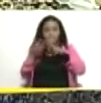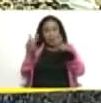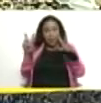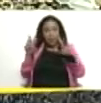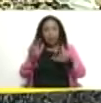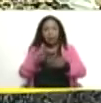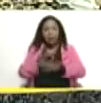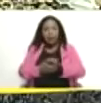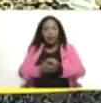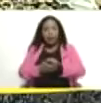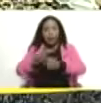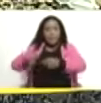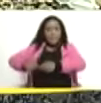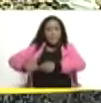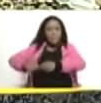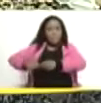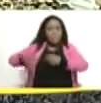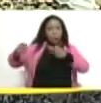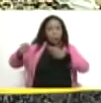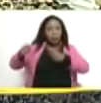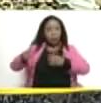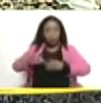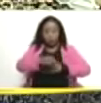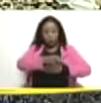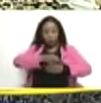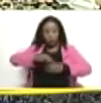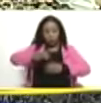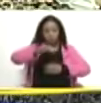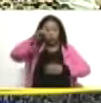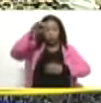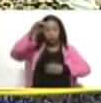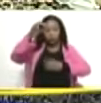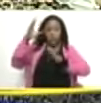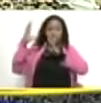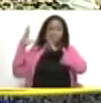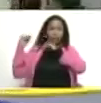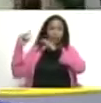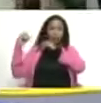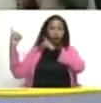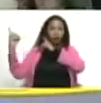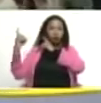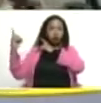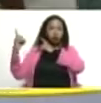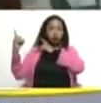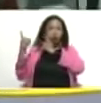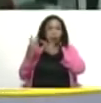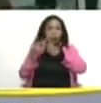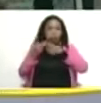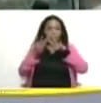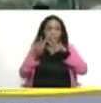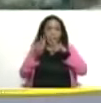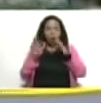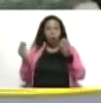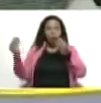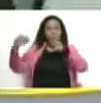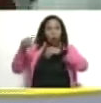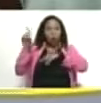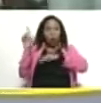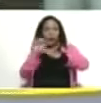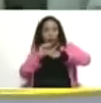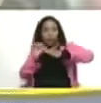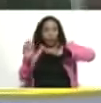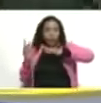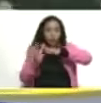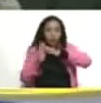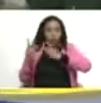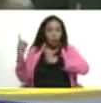Esta es la ruptura del espíritu de diálogo, diplomacia y paz de los acuerdos de Argil. Y así lo anuncio